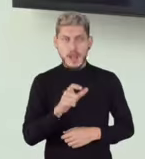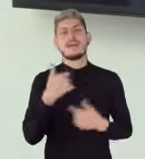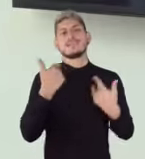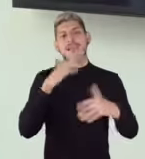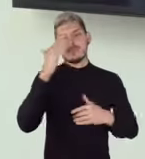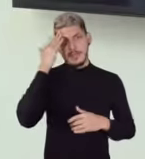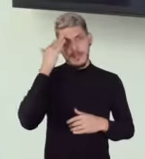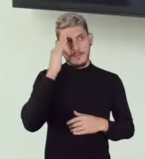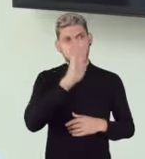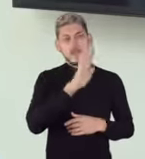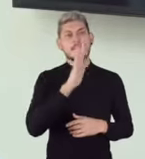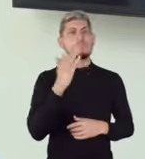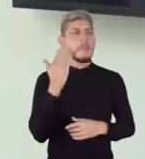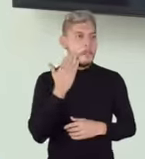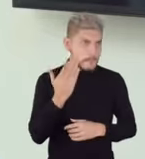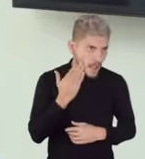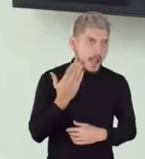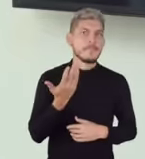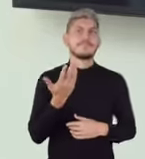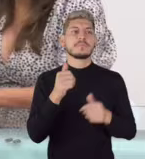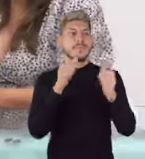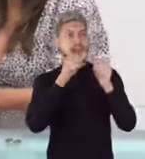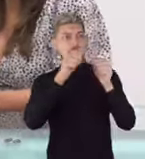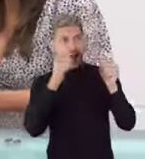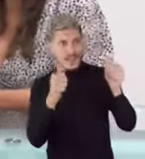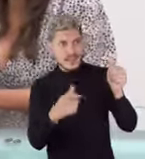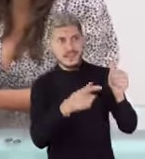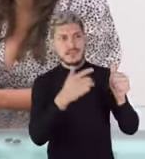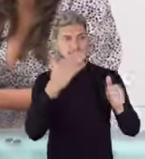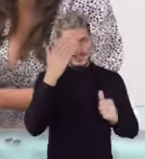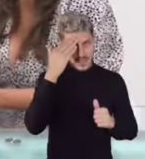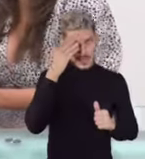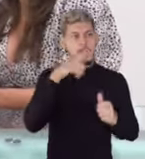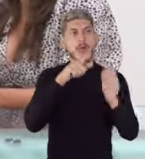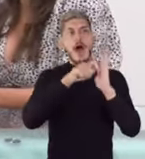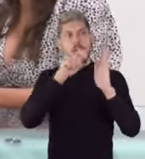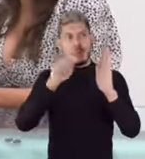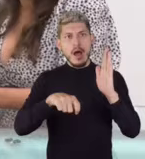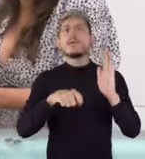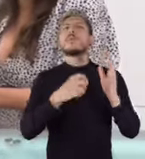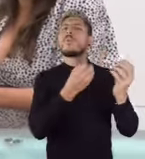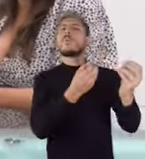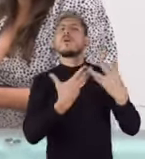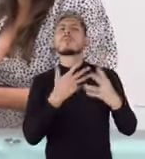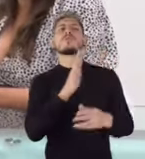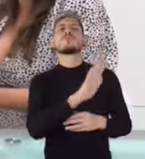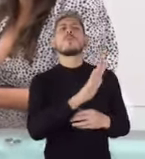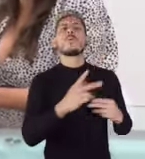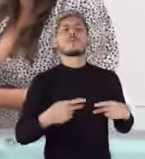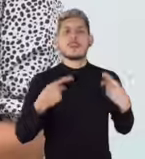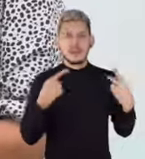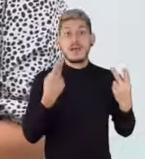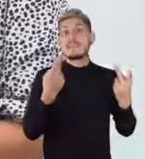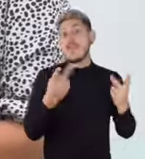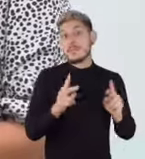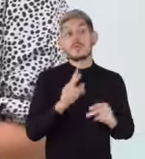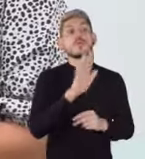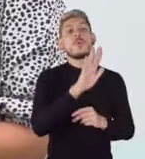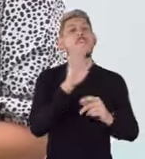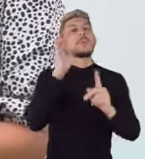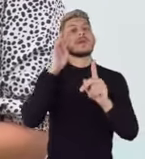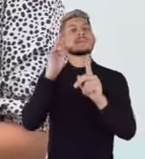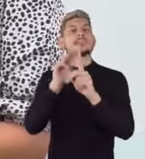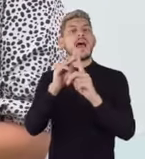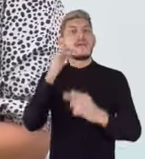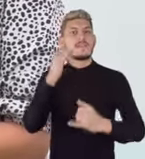excesiva y que no se ajuste a la realidad de la ruralidad. Bueno, vamos finalizando con Natalie. Realmente es un gusto poder estar